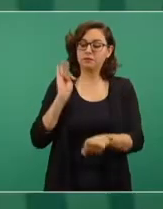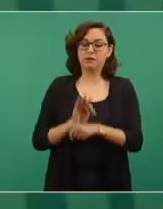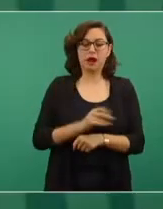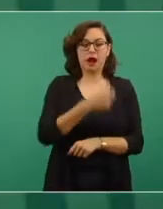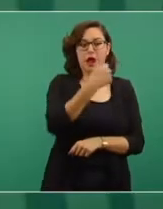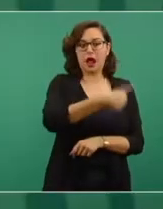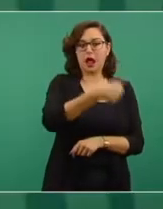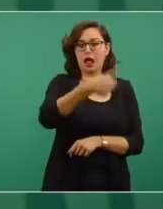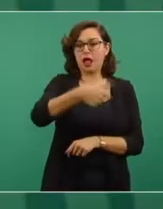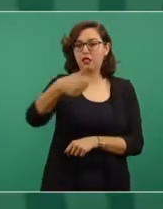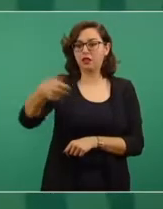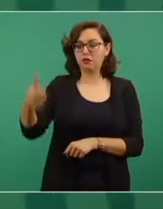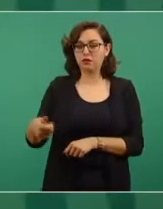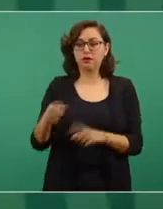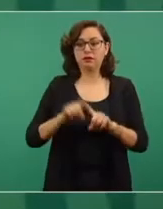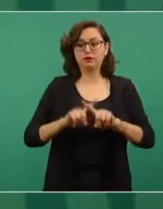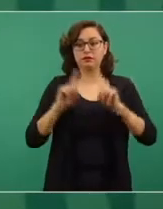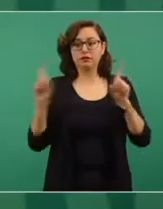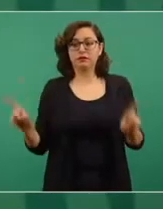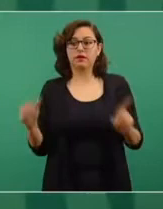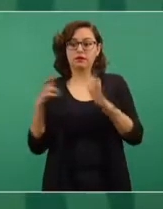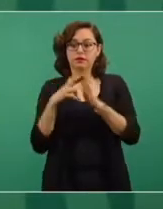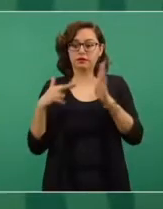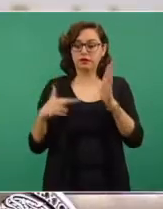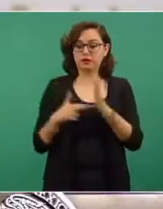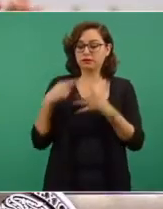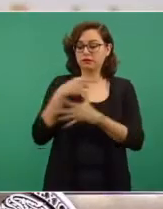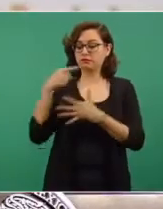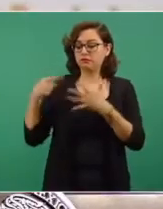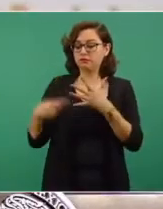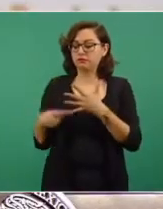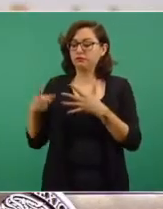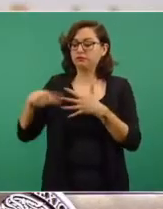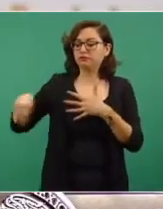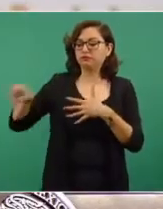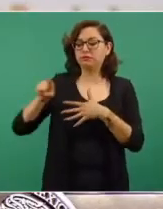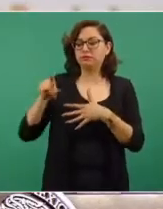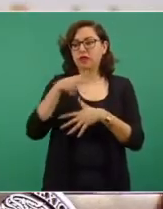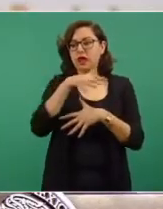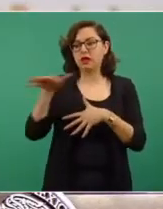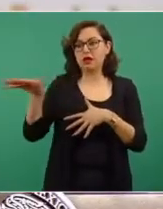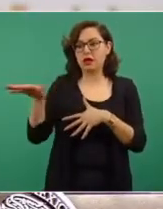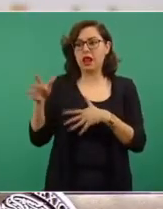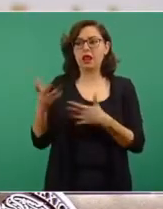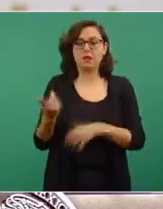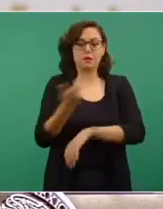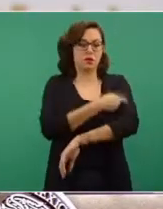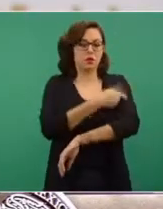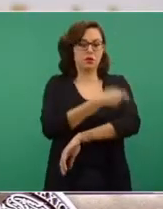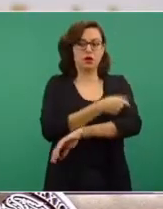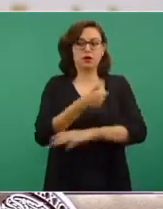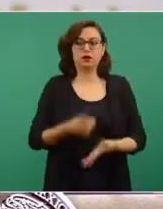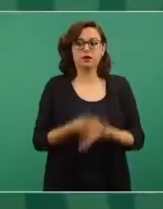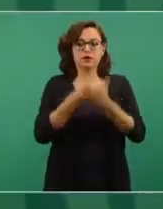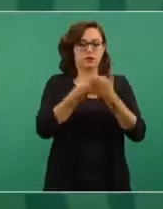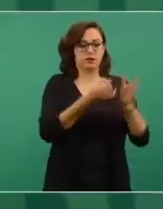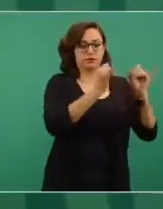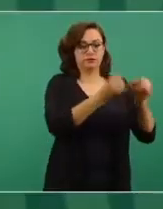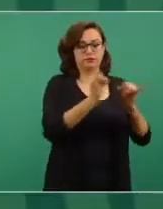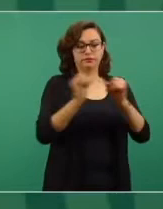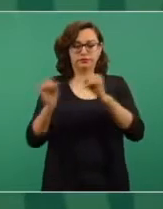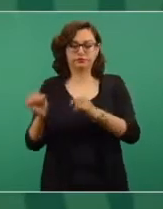de prevención en salud pública. Las vacunas protegen de manera específica. Comentábamos el viernes pasado